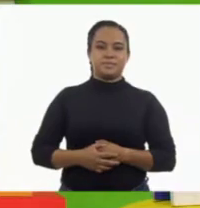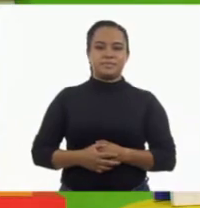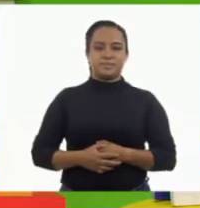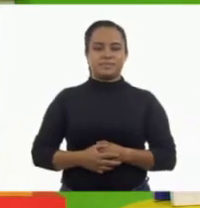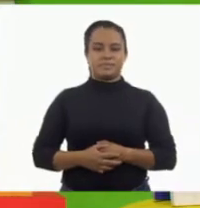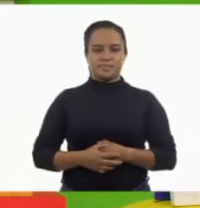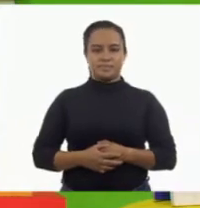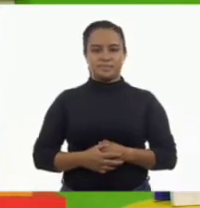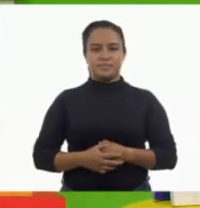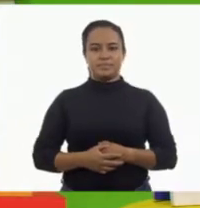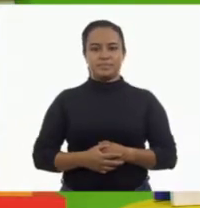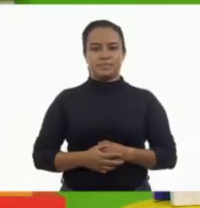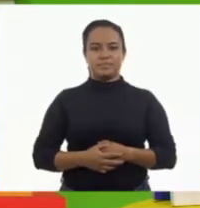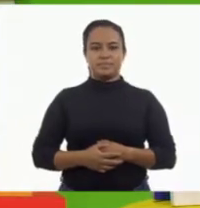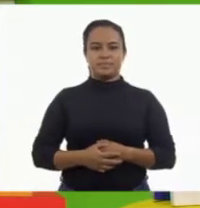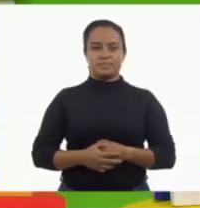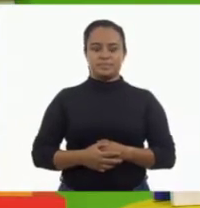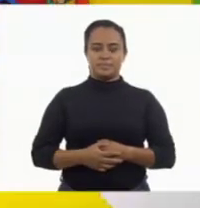Listo.